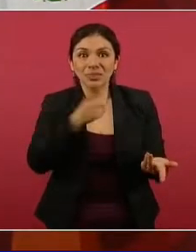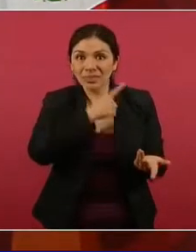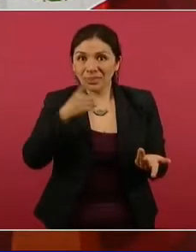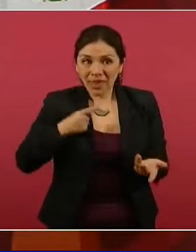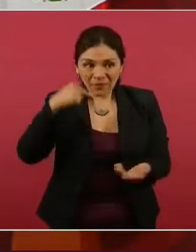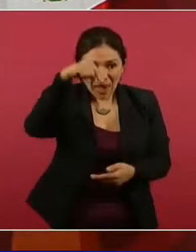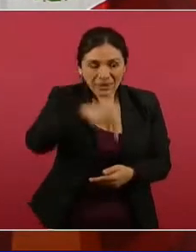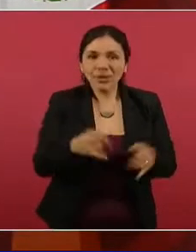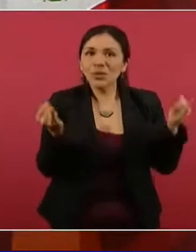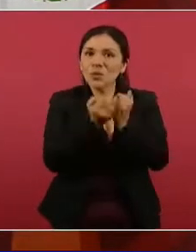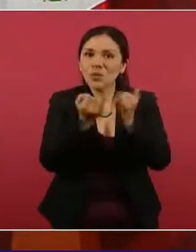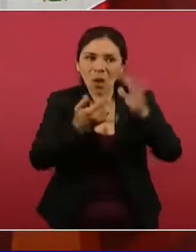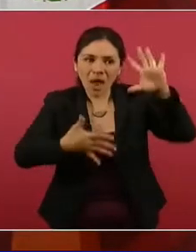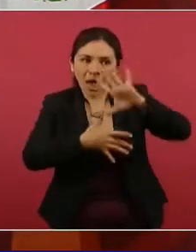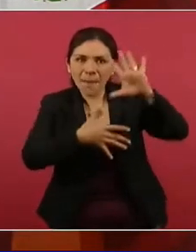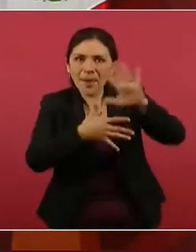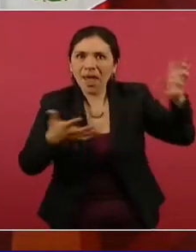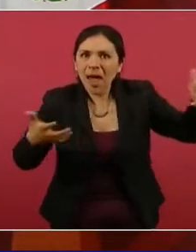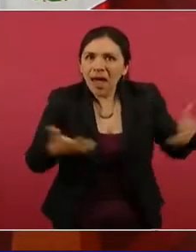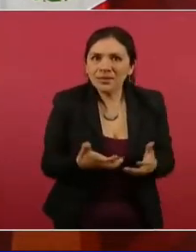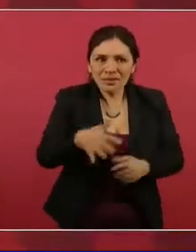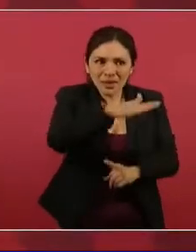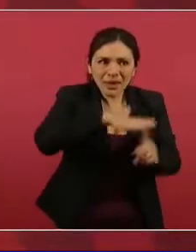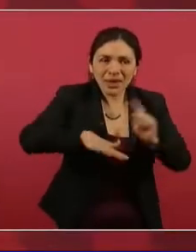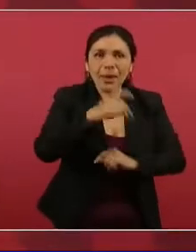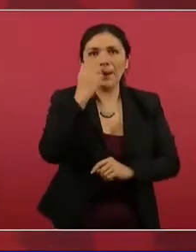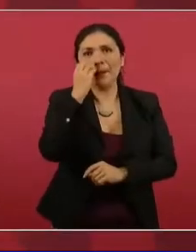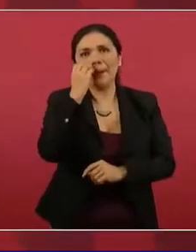hacer en América de acuerdo a nuestras